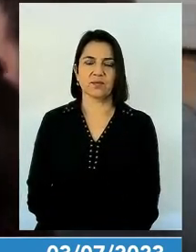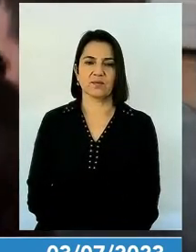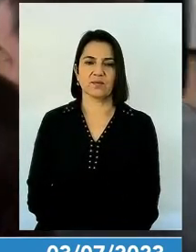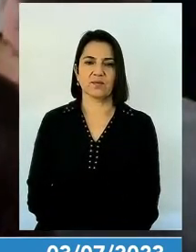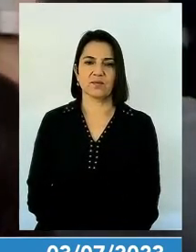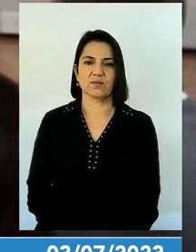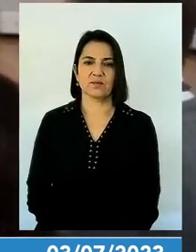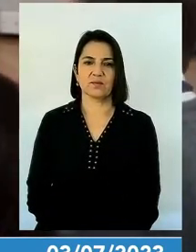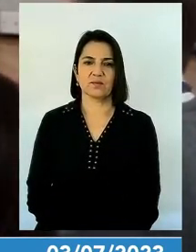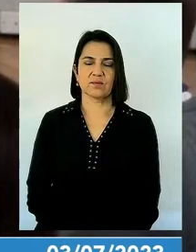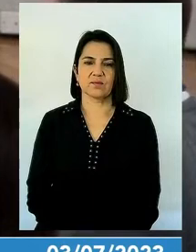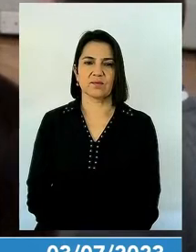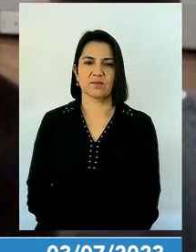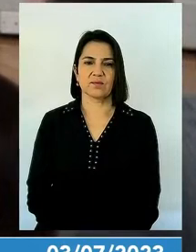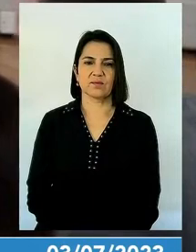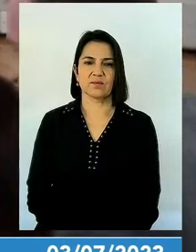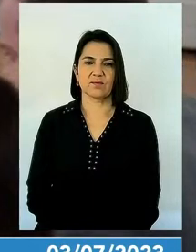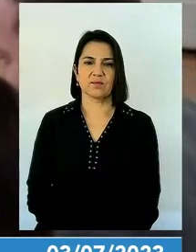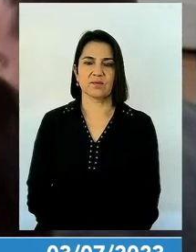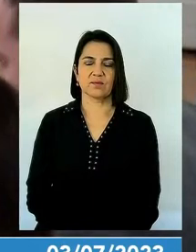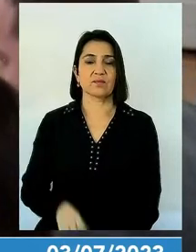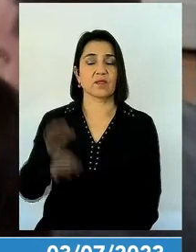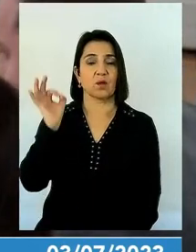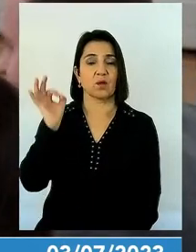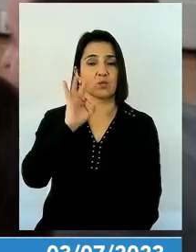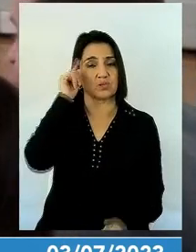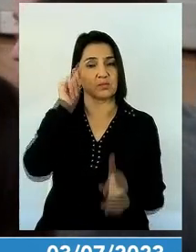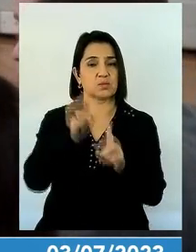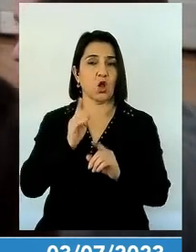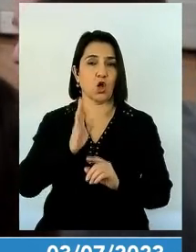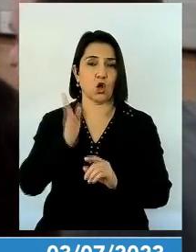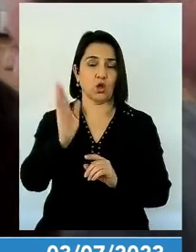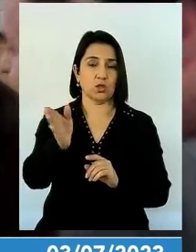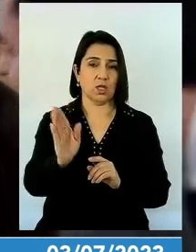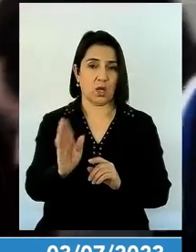Esta sesión tiene por propósito seguir con las audiencias públicas